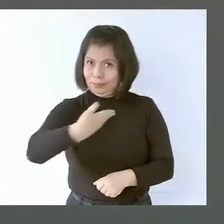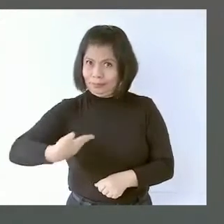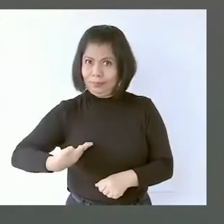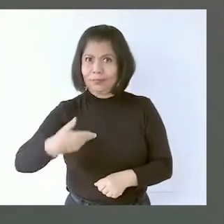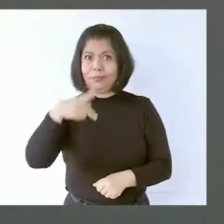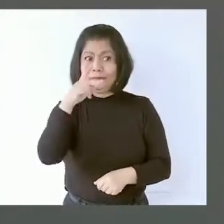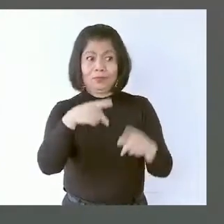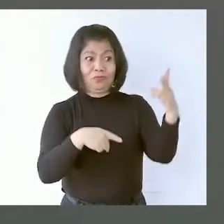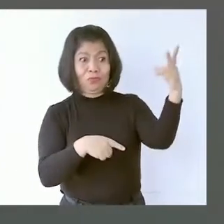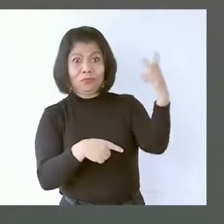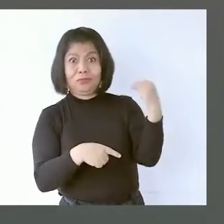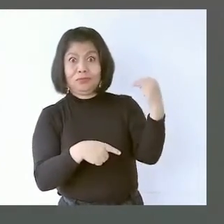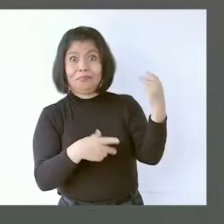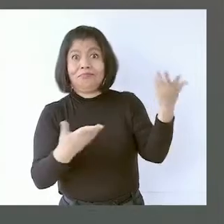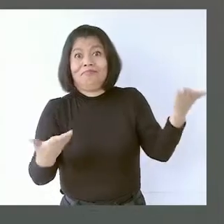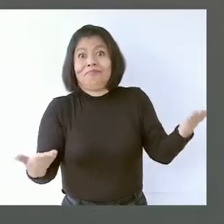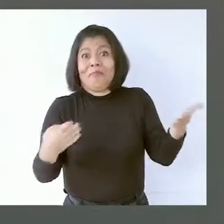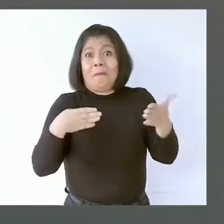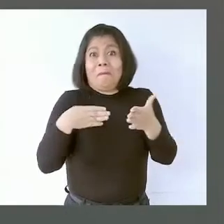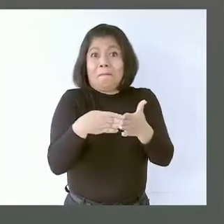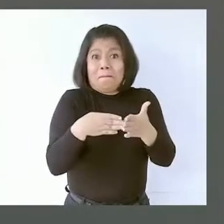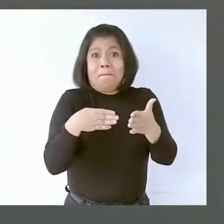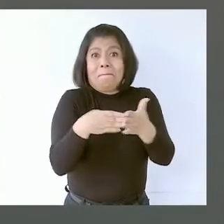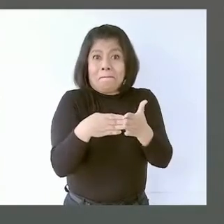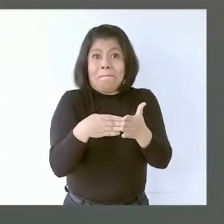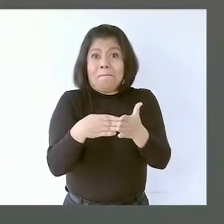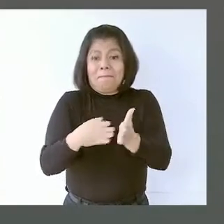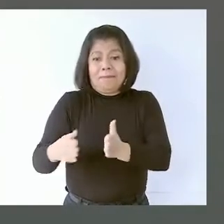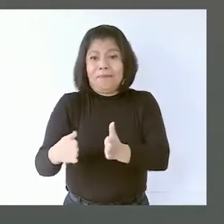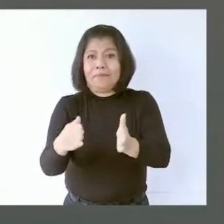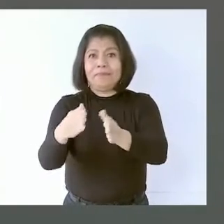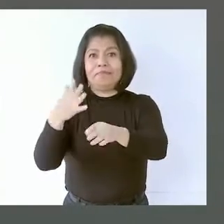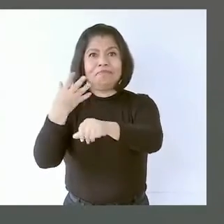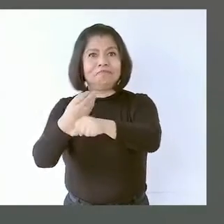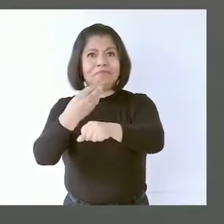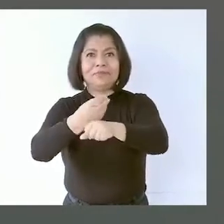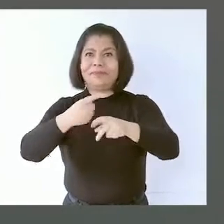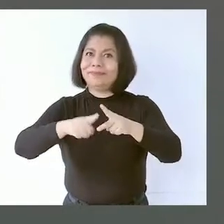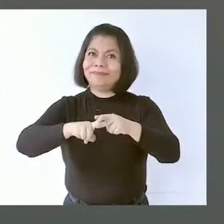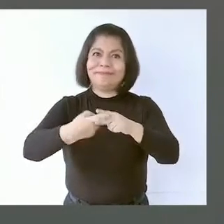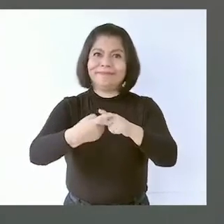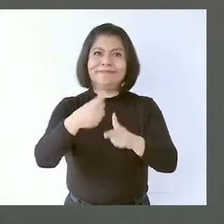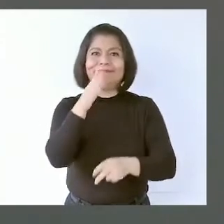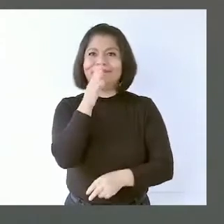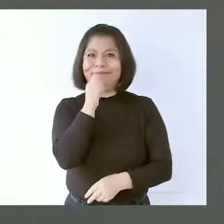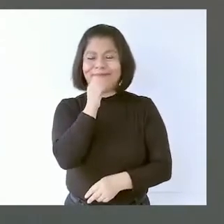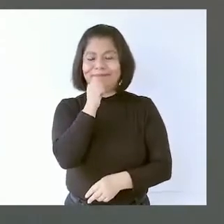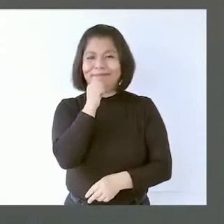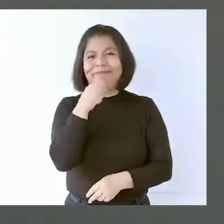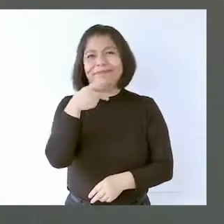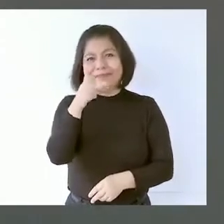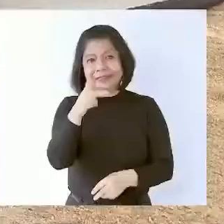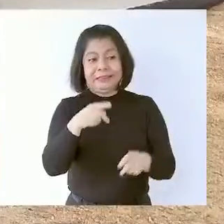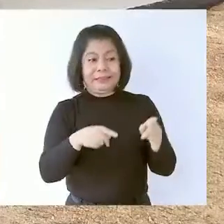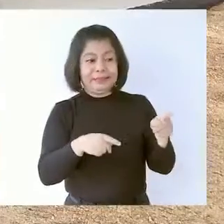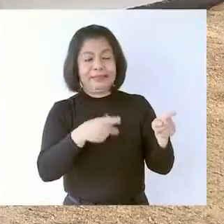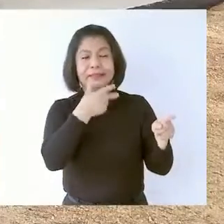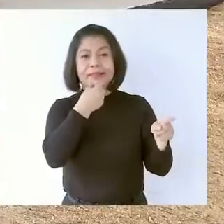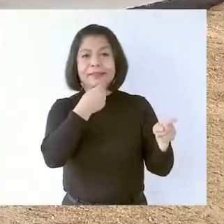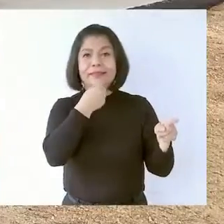tardanza, trabas. Y en este caso Jorge está